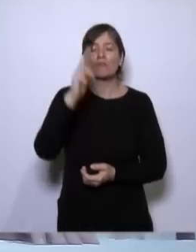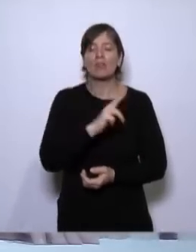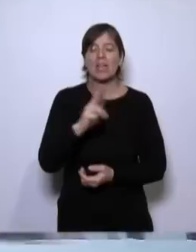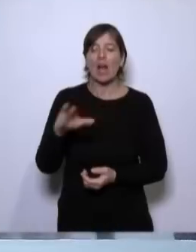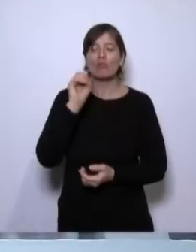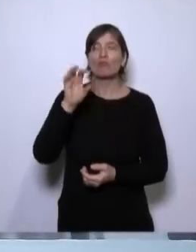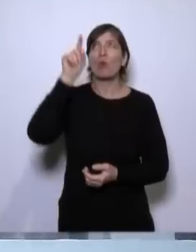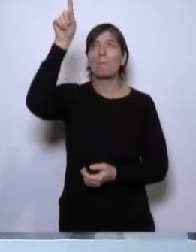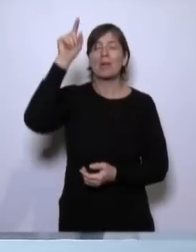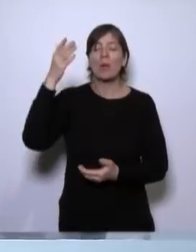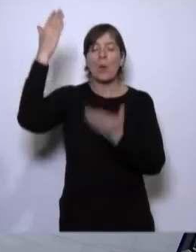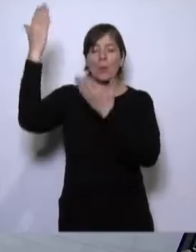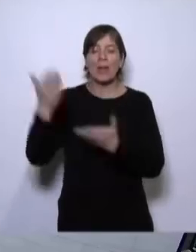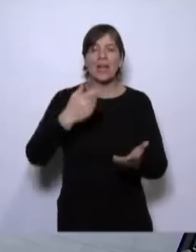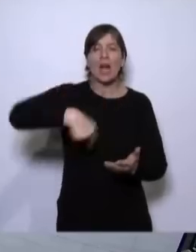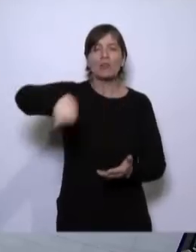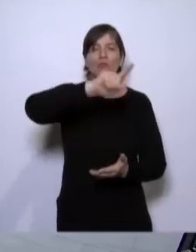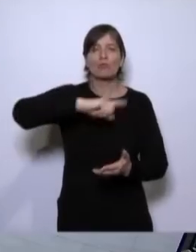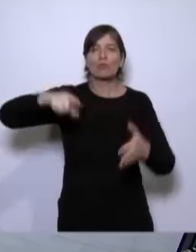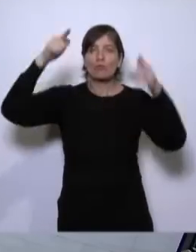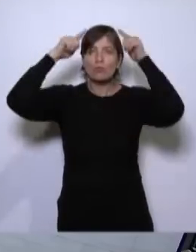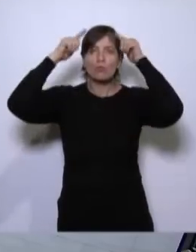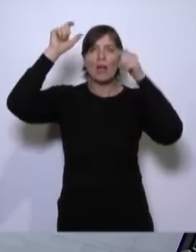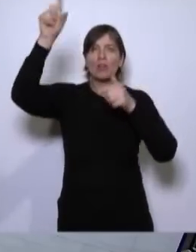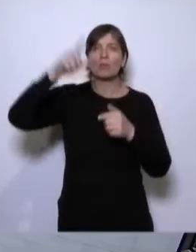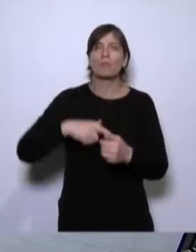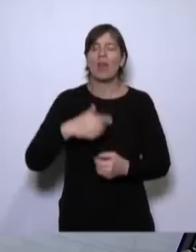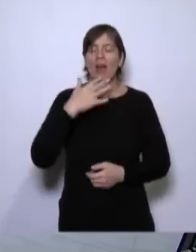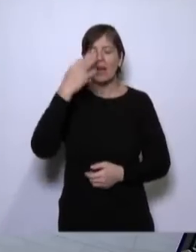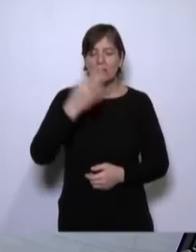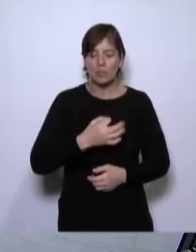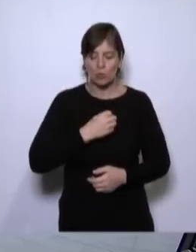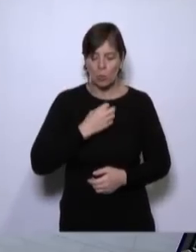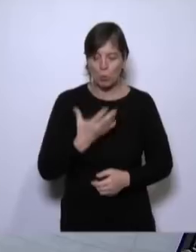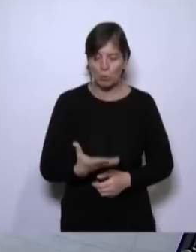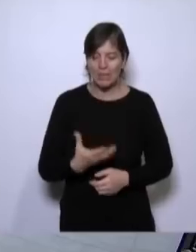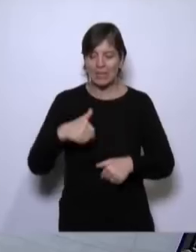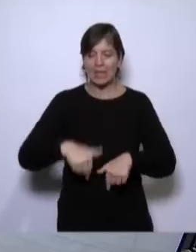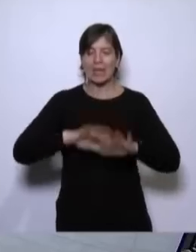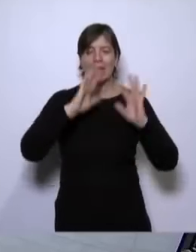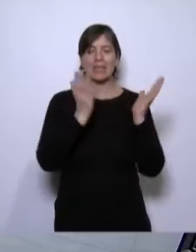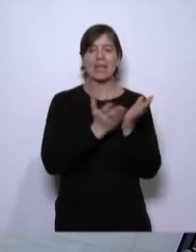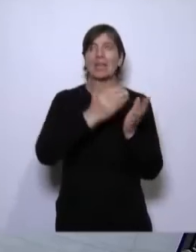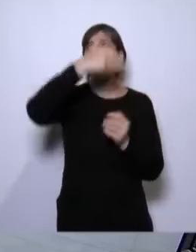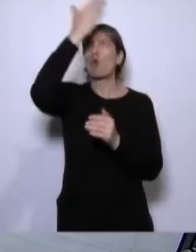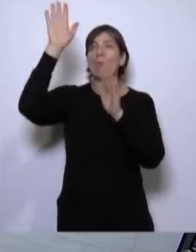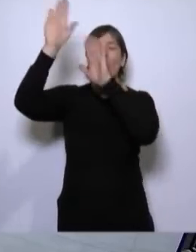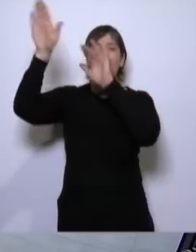santificado sea tu nombre. Venga a nosotros tu reino. Hágase tu voluntad en la tierra como en el cielo.